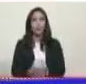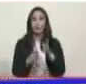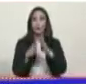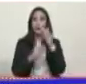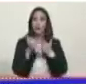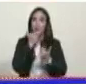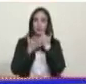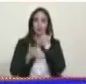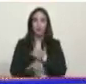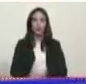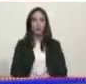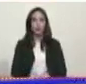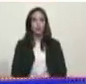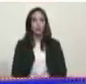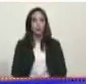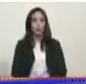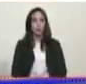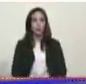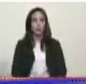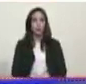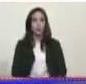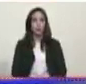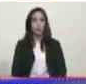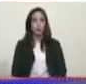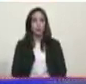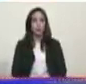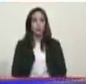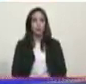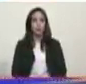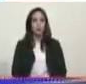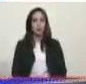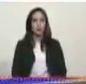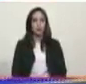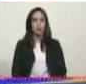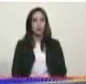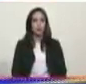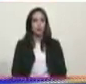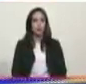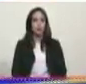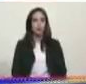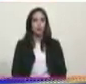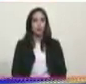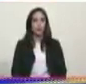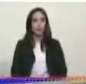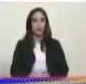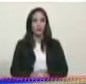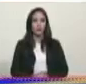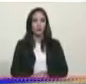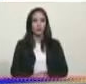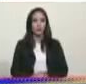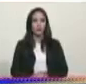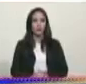Cuando yo digo, tenemos que rectificar errores cometidos, ahí está un error.